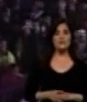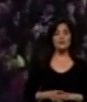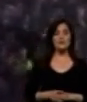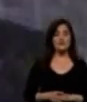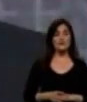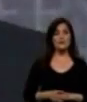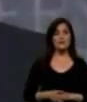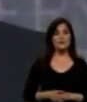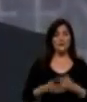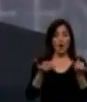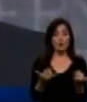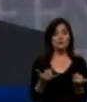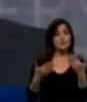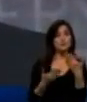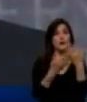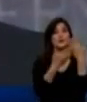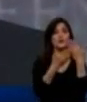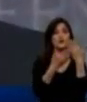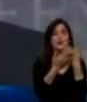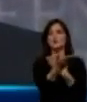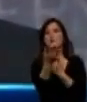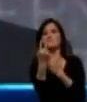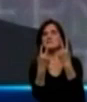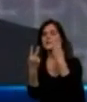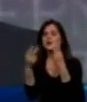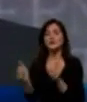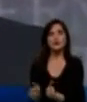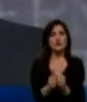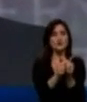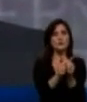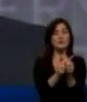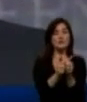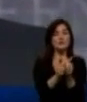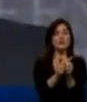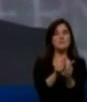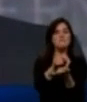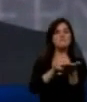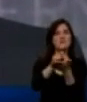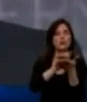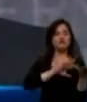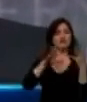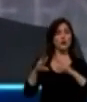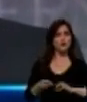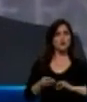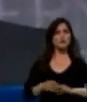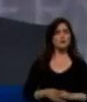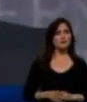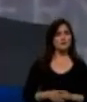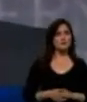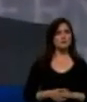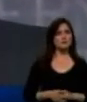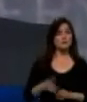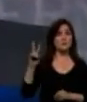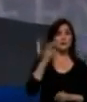En este acto, junto a ustedes, he firmado el decreto de atribuciones al